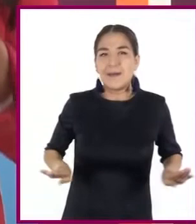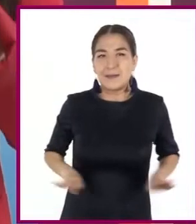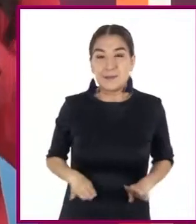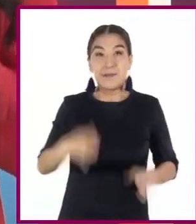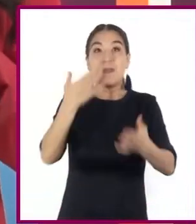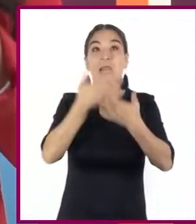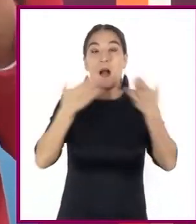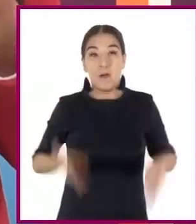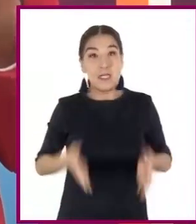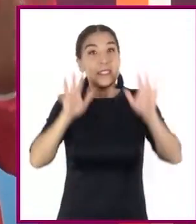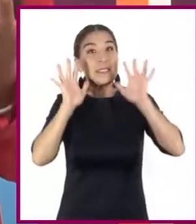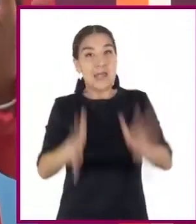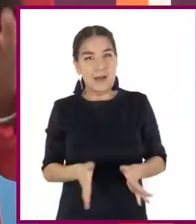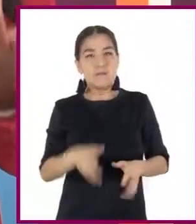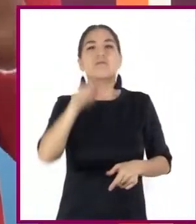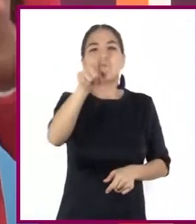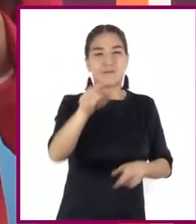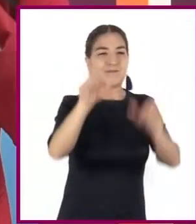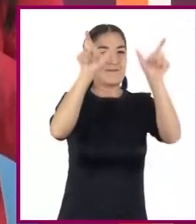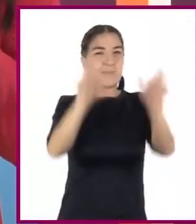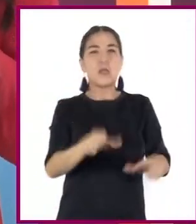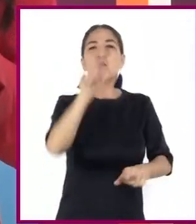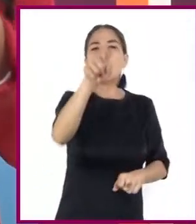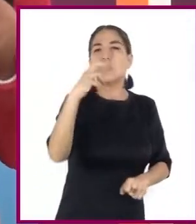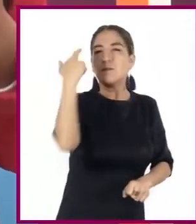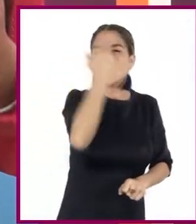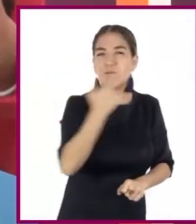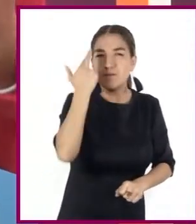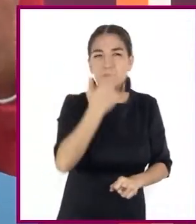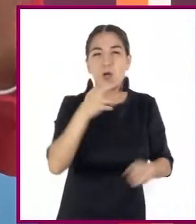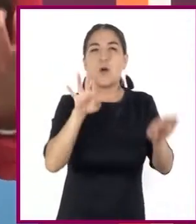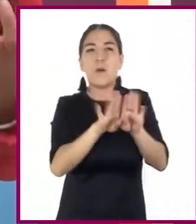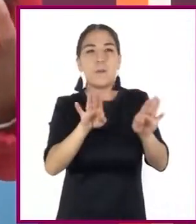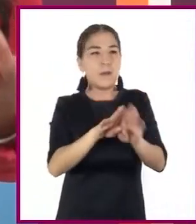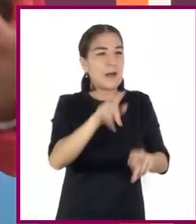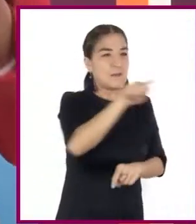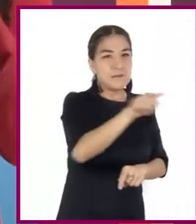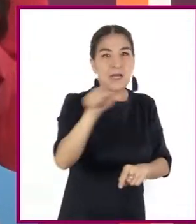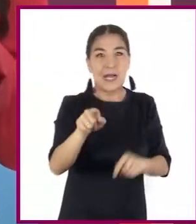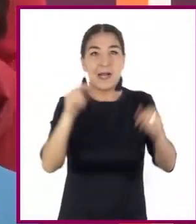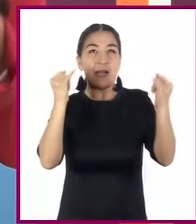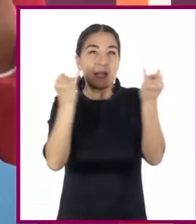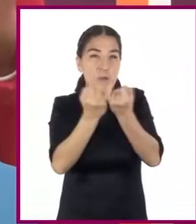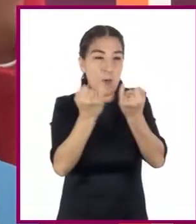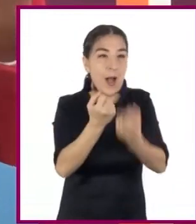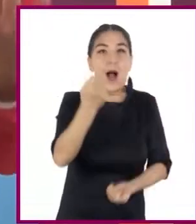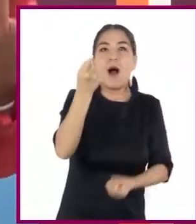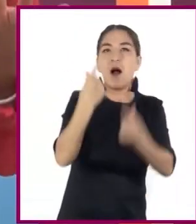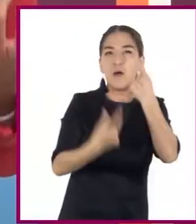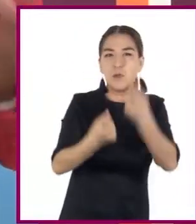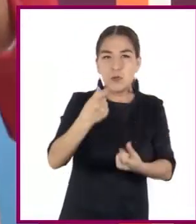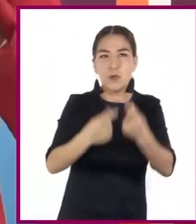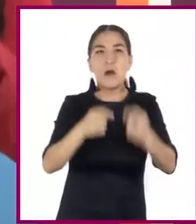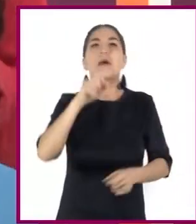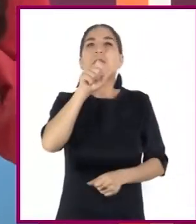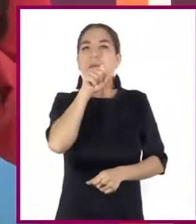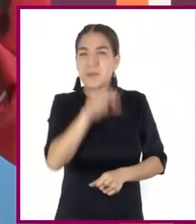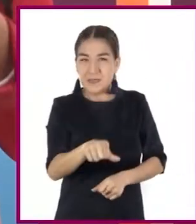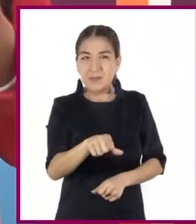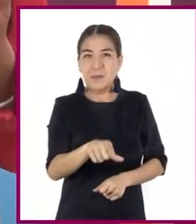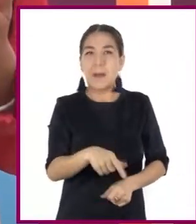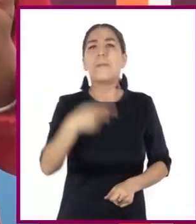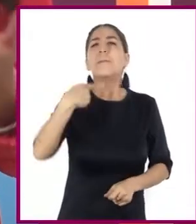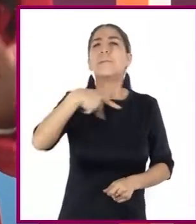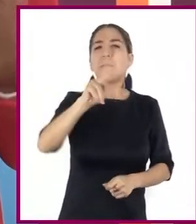Ahora, analicen estos rasgos. Pueden ver que son muy diferentes y algunos pueden coincidir. Sin